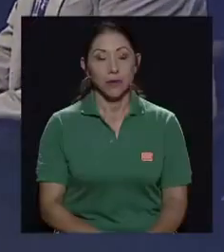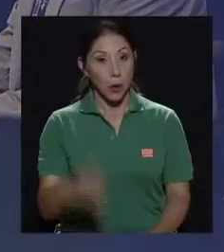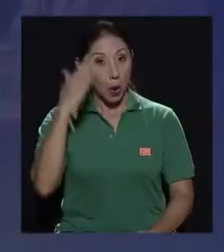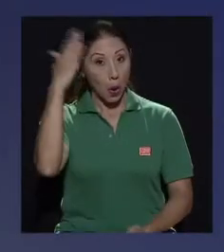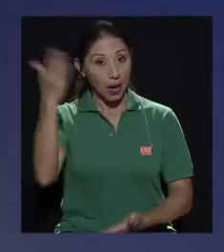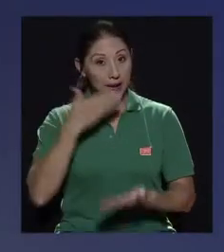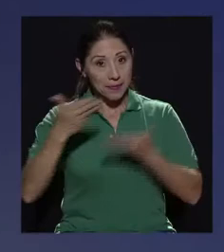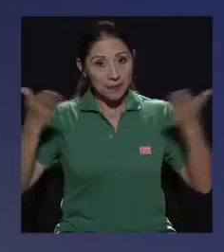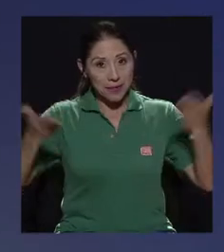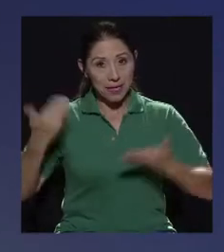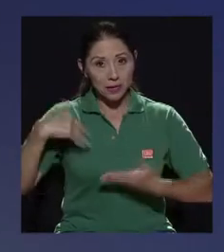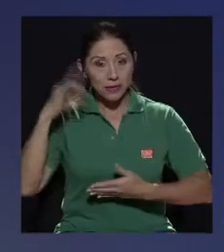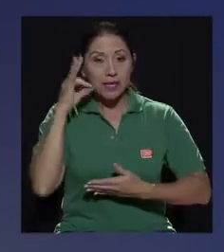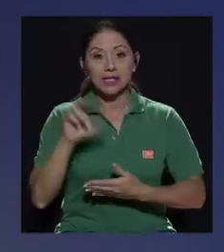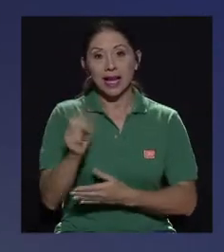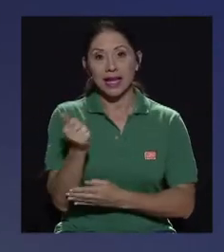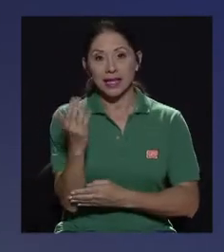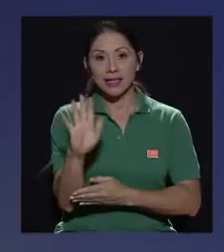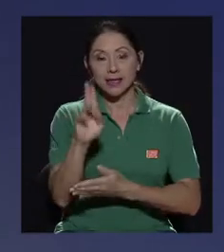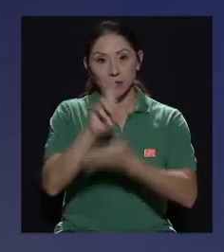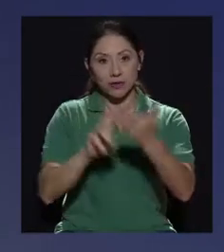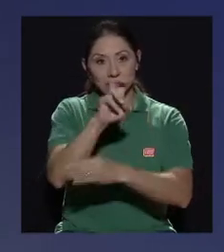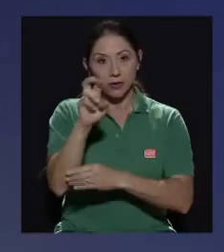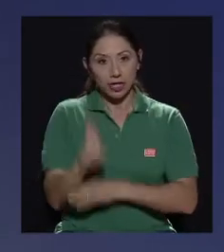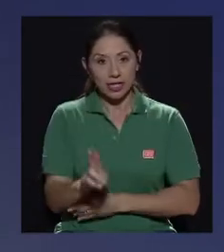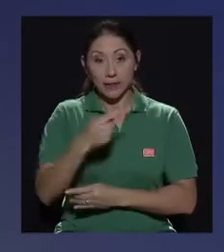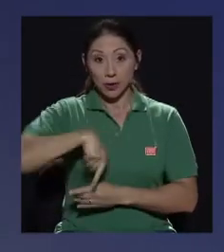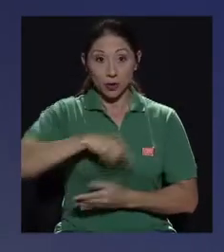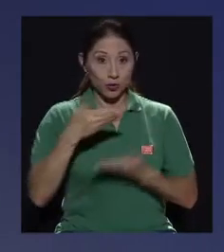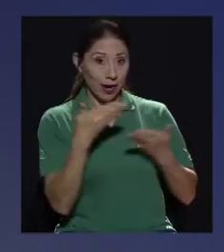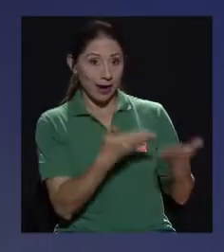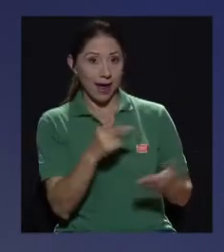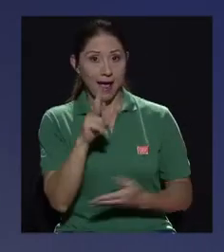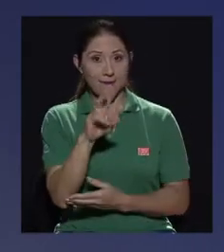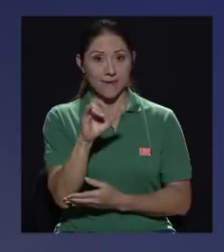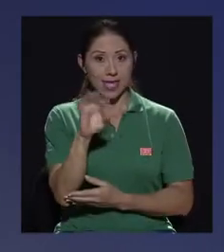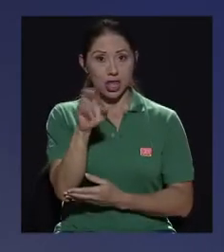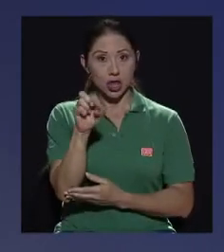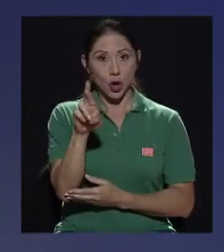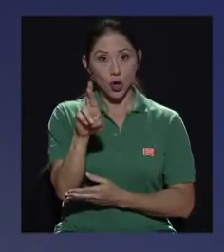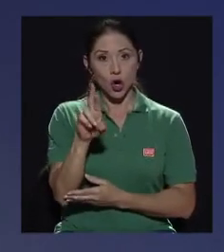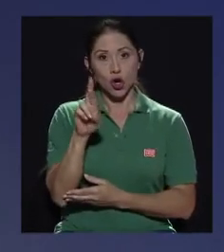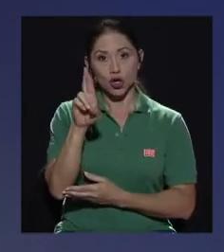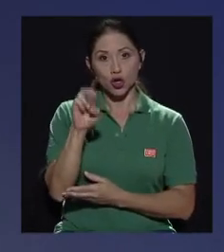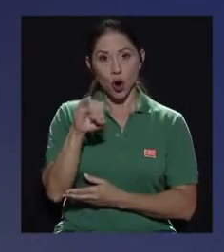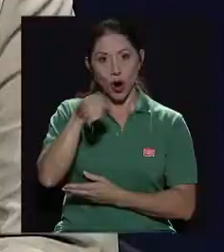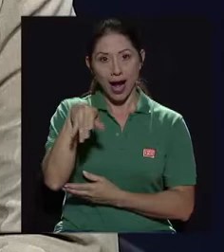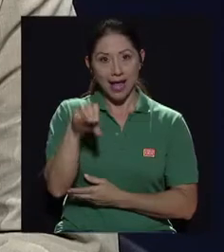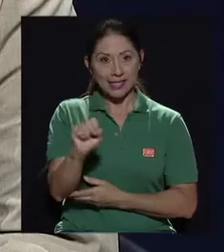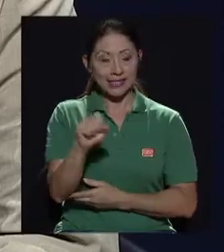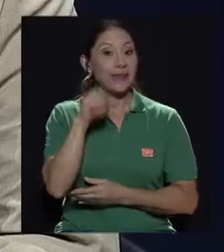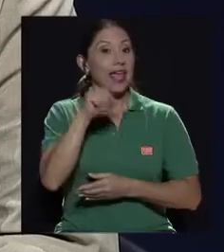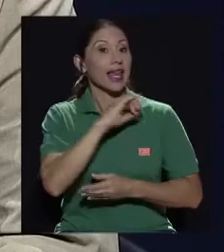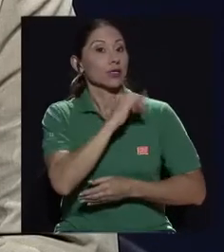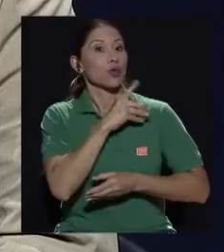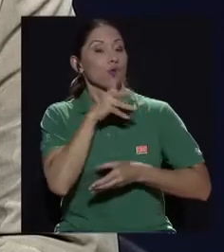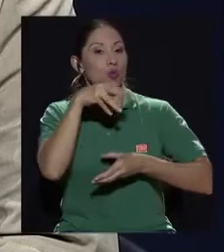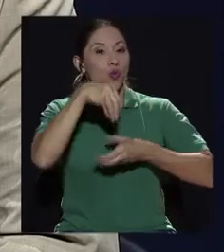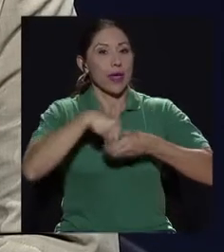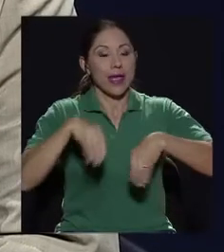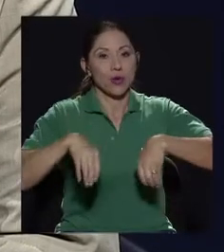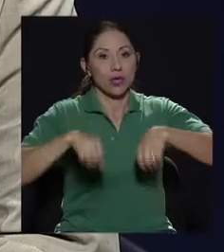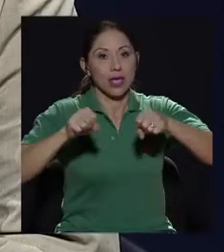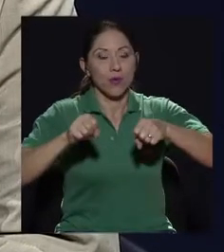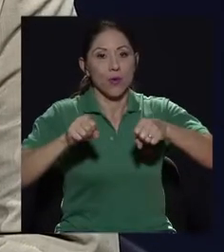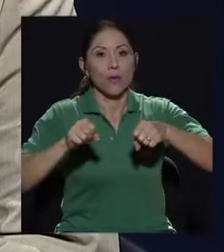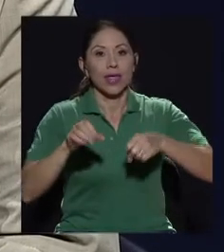hola bienvenidos y bienvenidas al canal 15 universidad de costa rica estamos con don víctor rojas el ex directivo